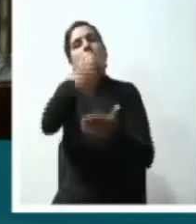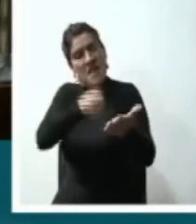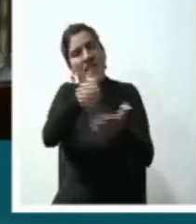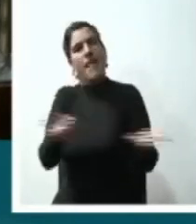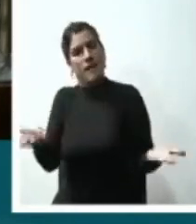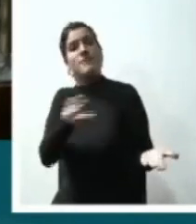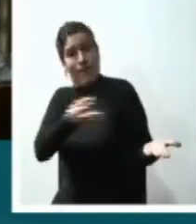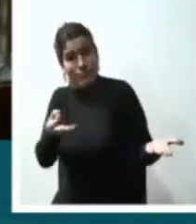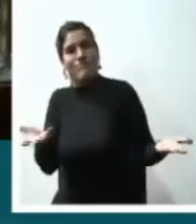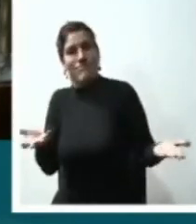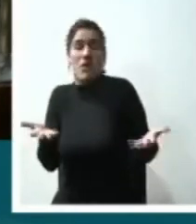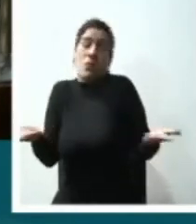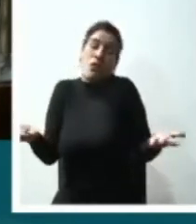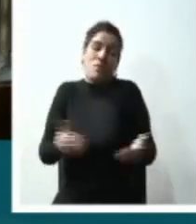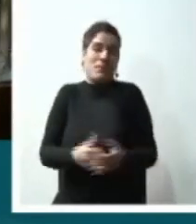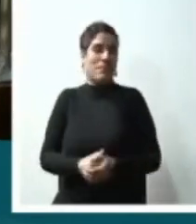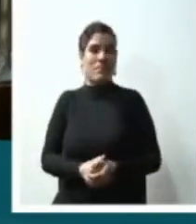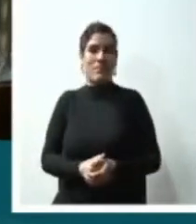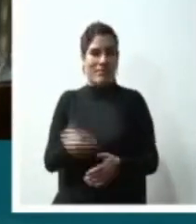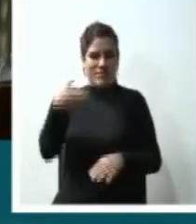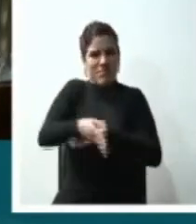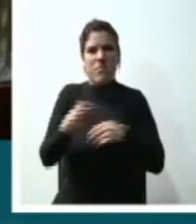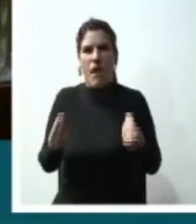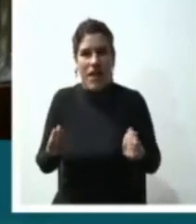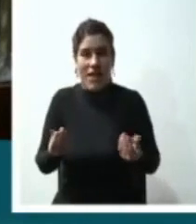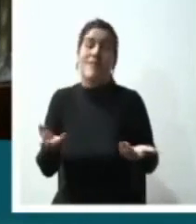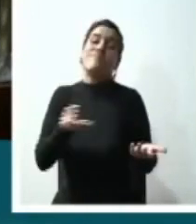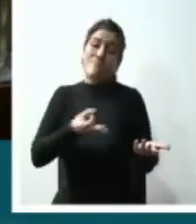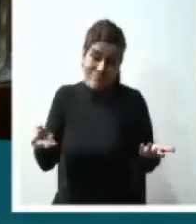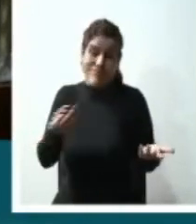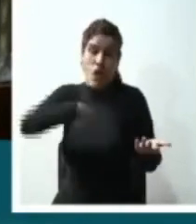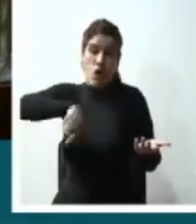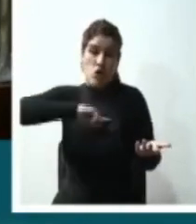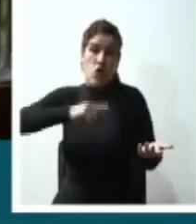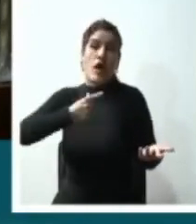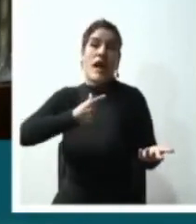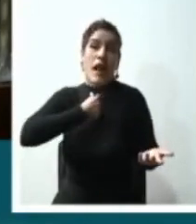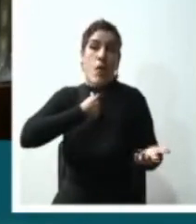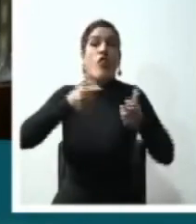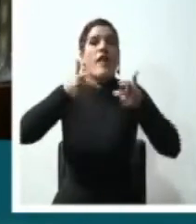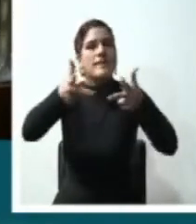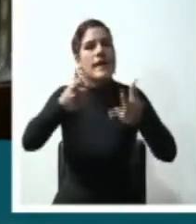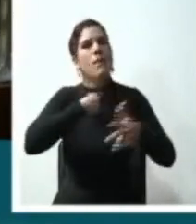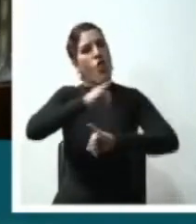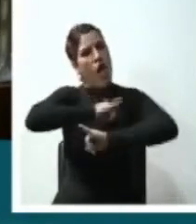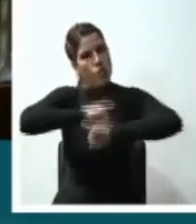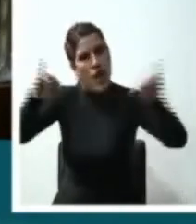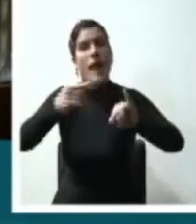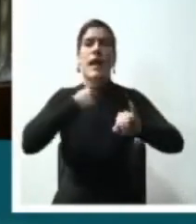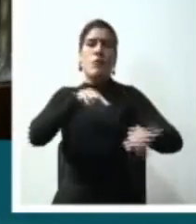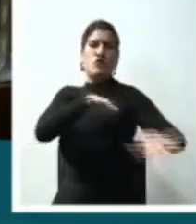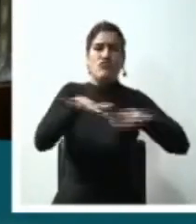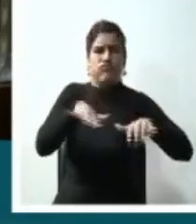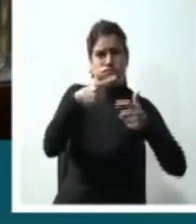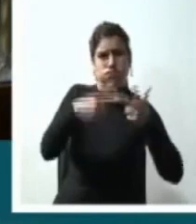porque, bueno, ¿a qué venimos acá? Efectivamente nosotros venimos a decir, a denunciar y a hacer lo que otros no